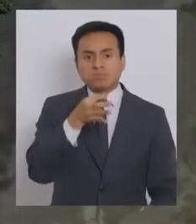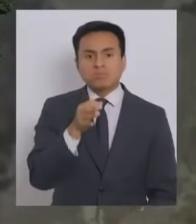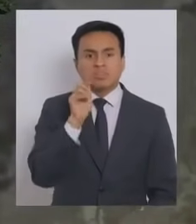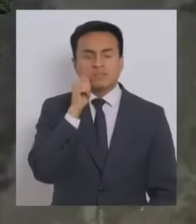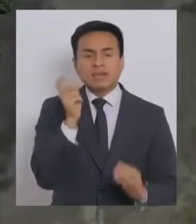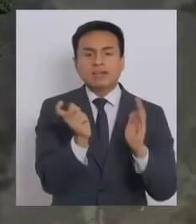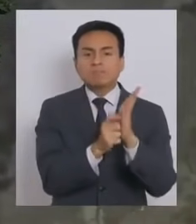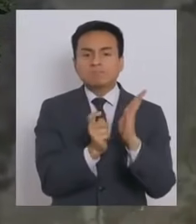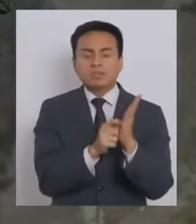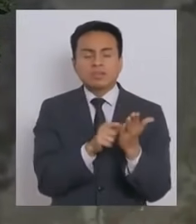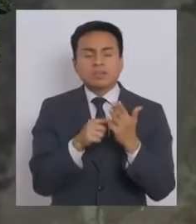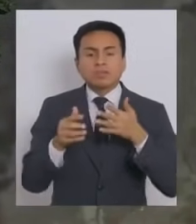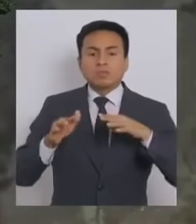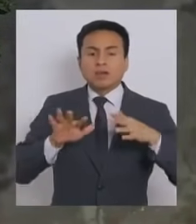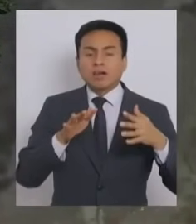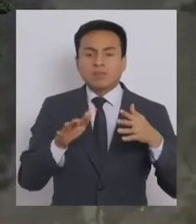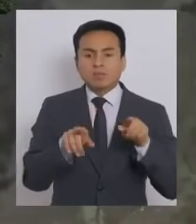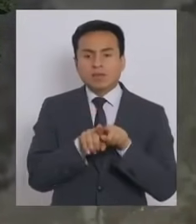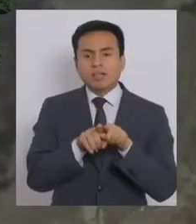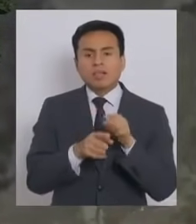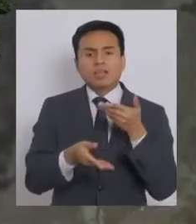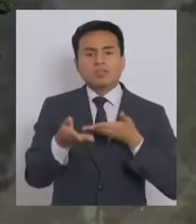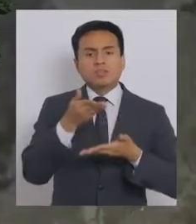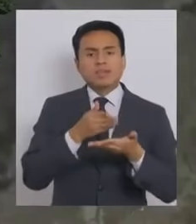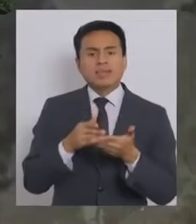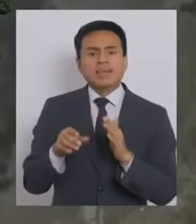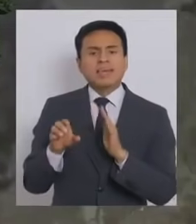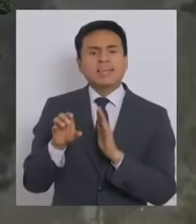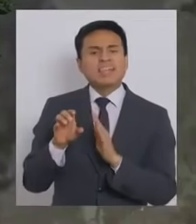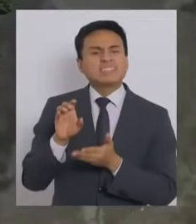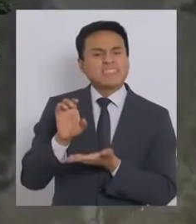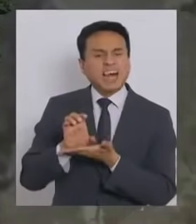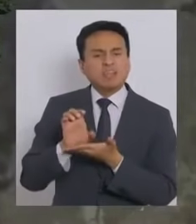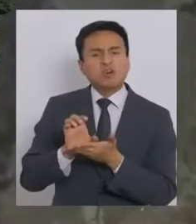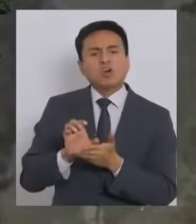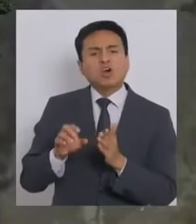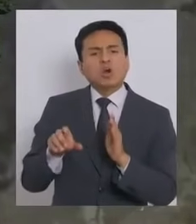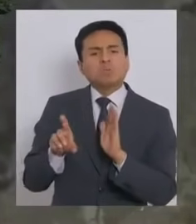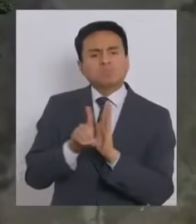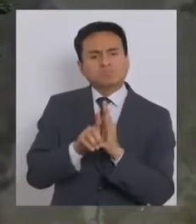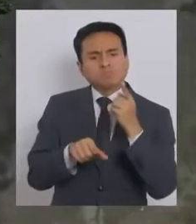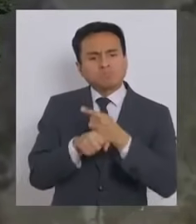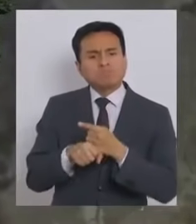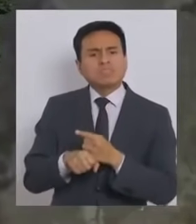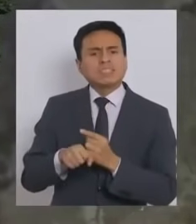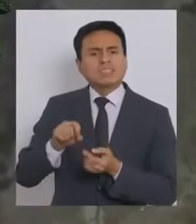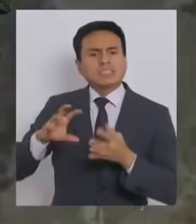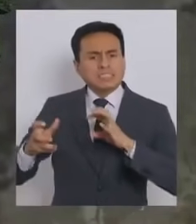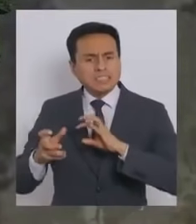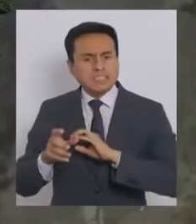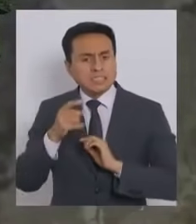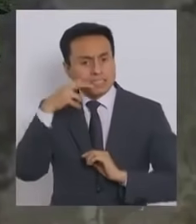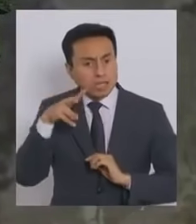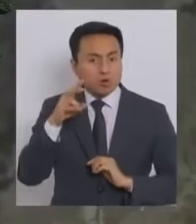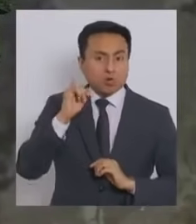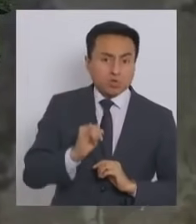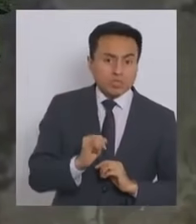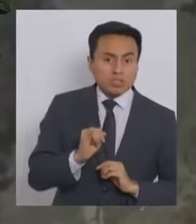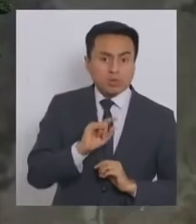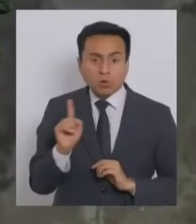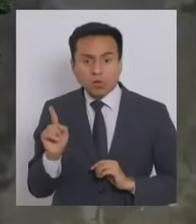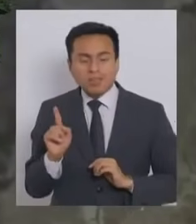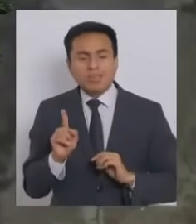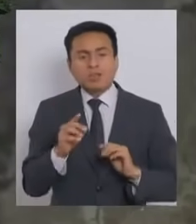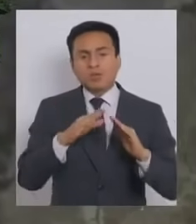indica que lo más probable es que no se renueve el estado de excepción. ¿Qué significa eso? El estado de excepción, o sin estado de excepción, no se pueden poner